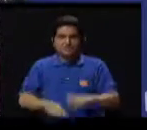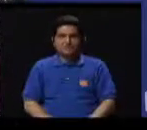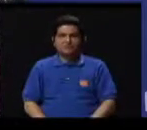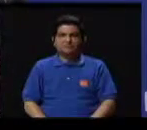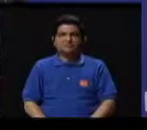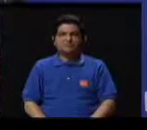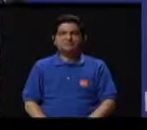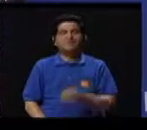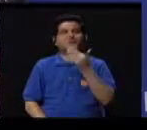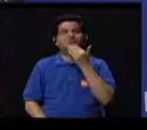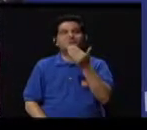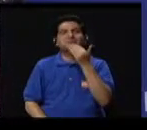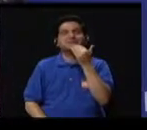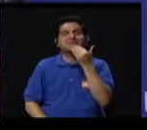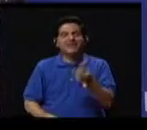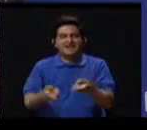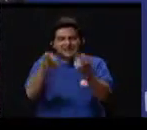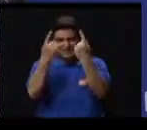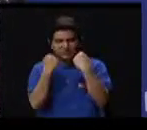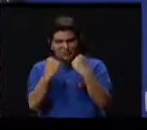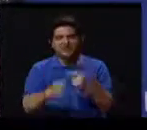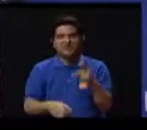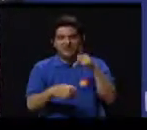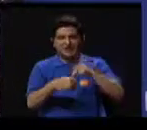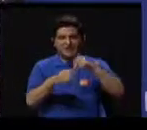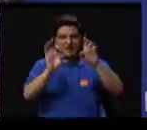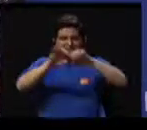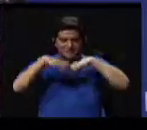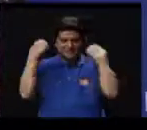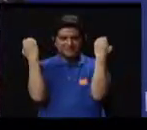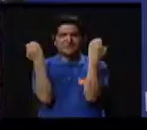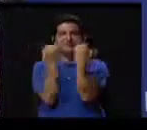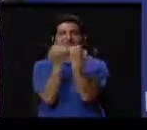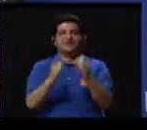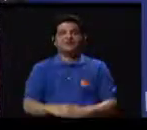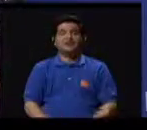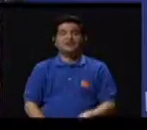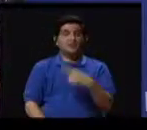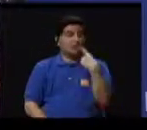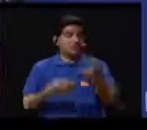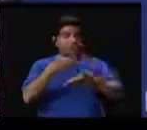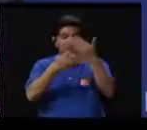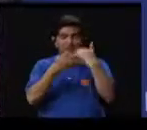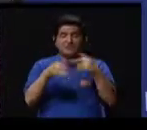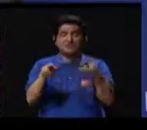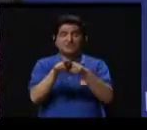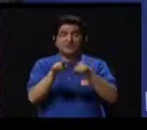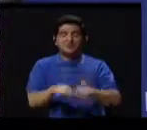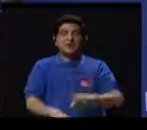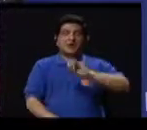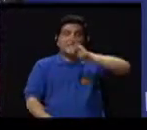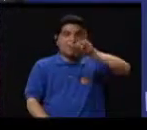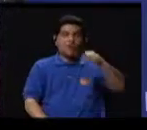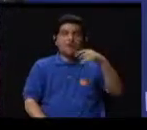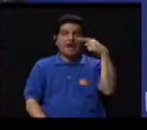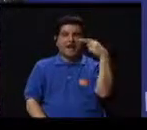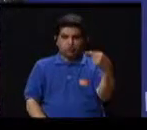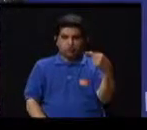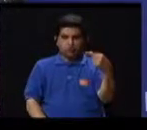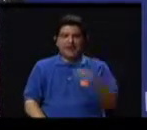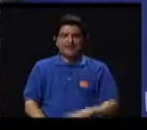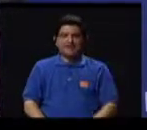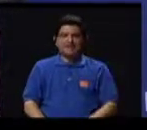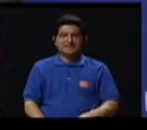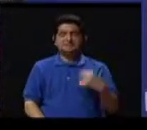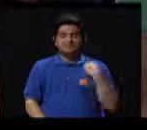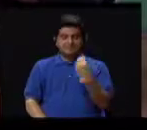Sí. Muchas gracias. Sí. Muchas gracias, Laura, por estar aquí y por ser parte de este equipo. Y además que no hemos mencionado a Juliana González, que fue una